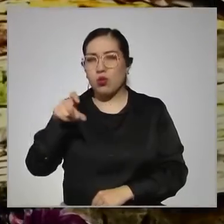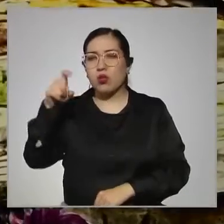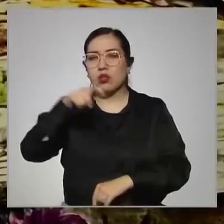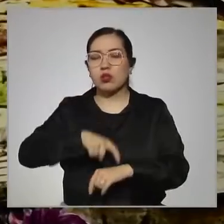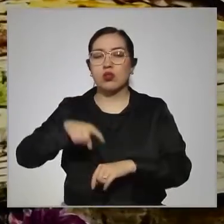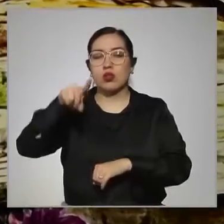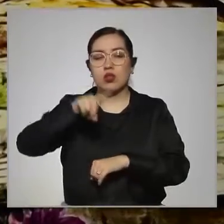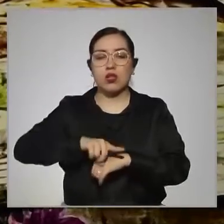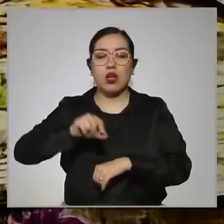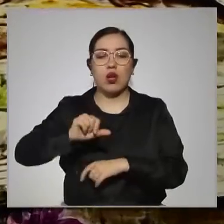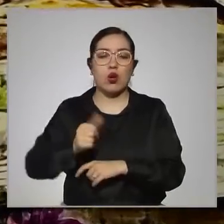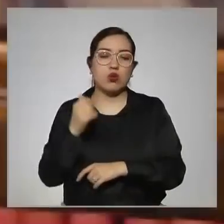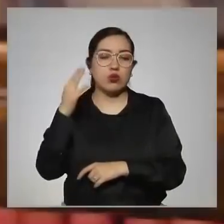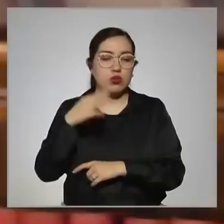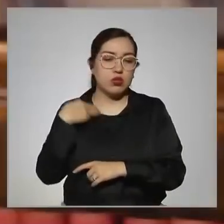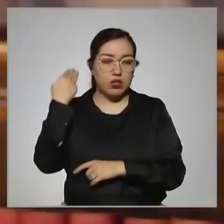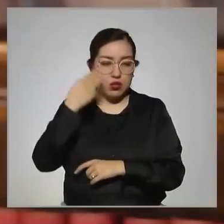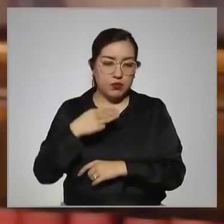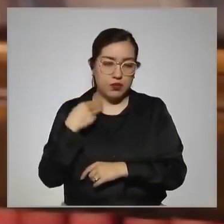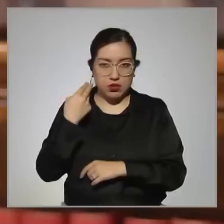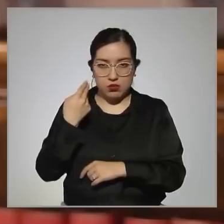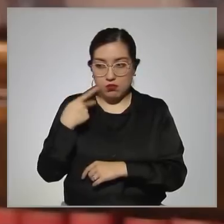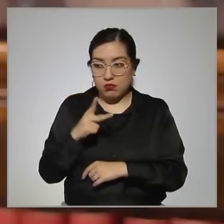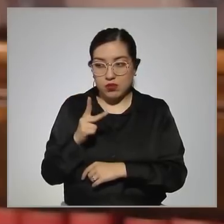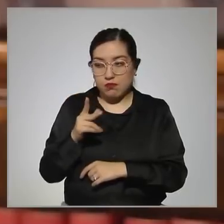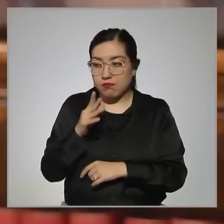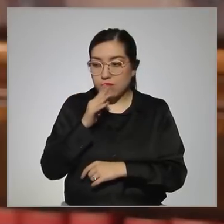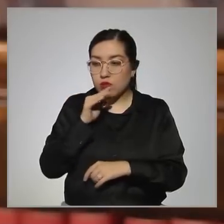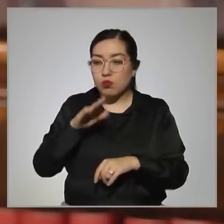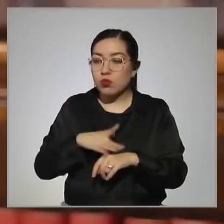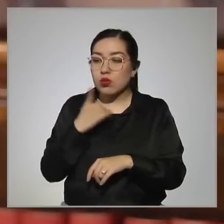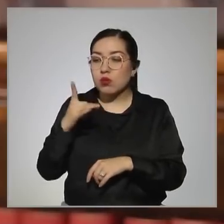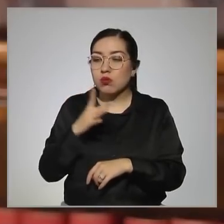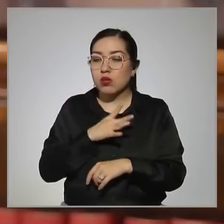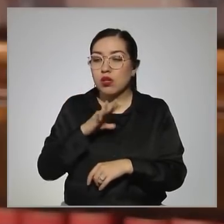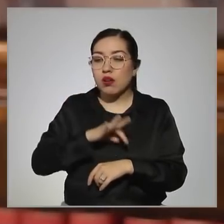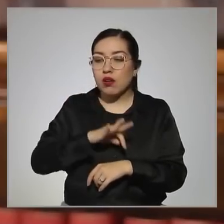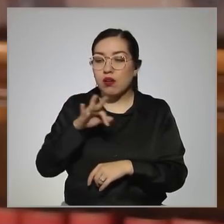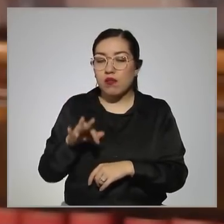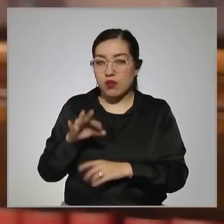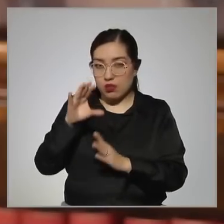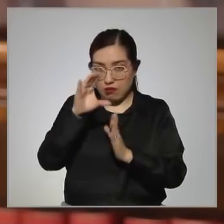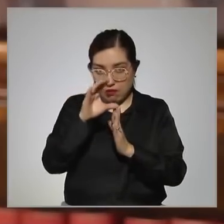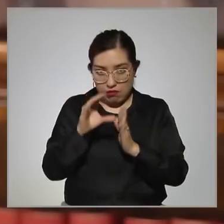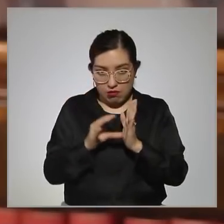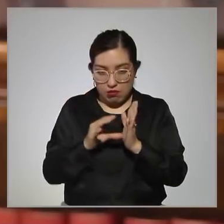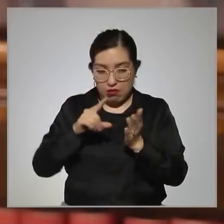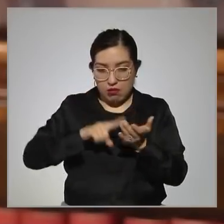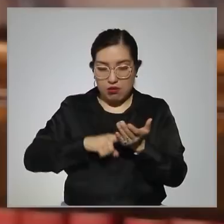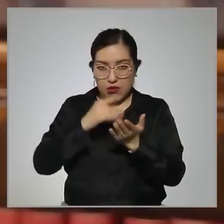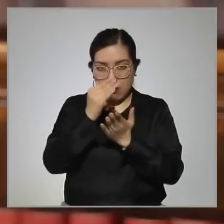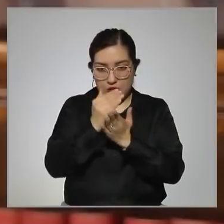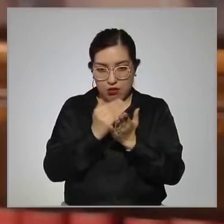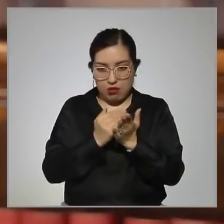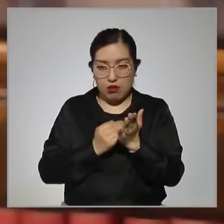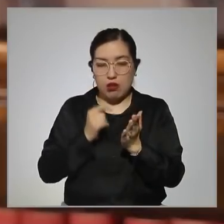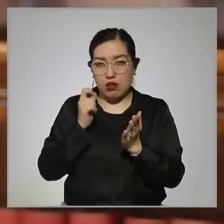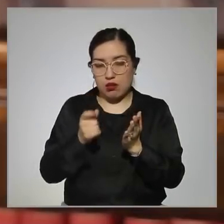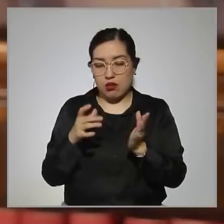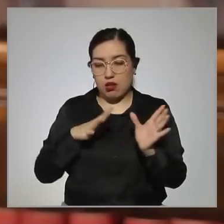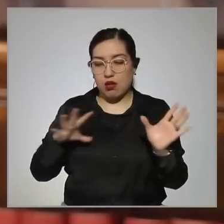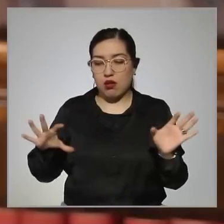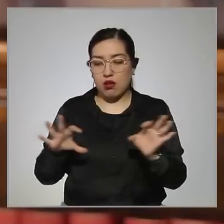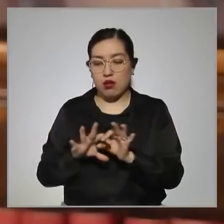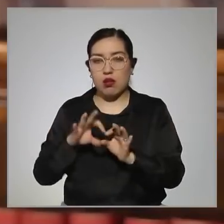marzo y simplemente no podía ser porque en las fechas del calendario ritual estaba asociado